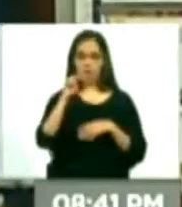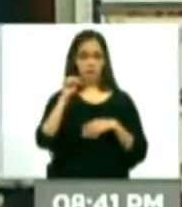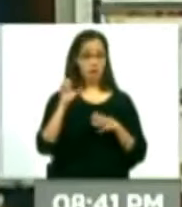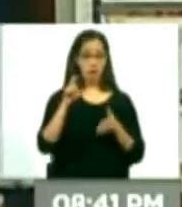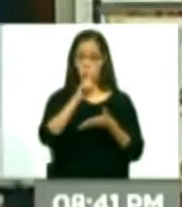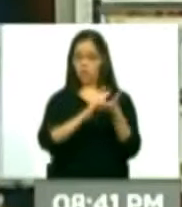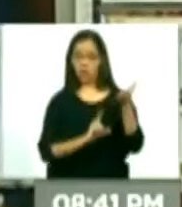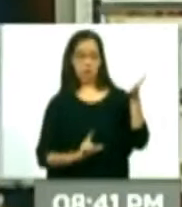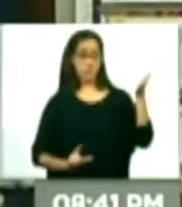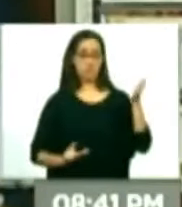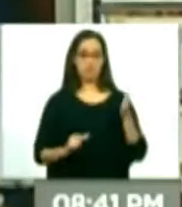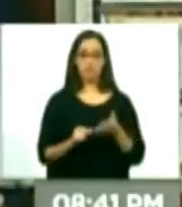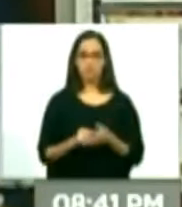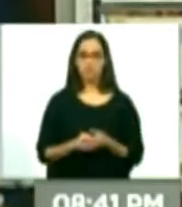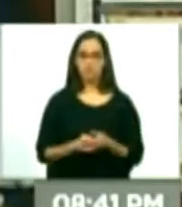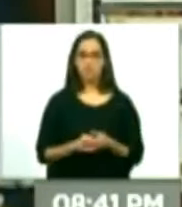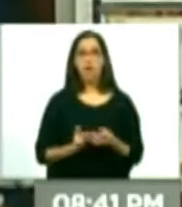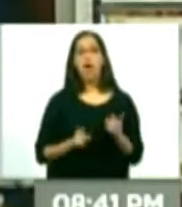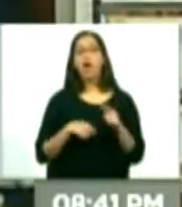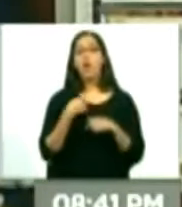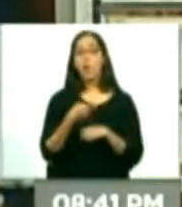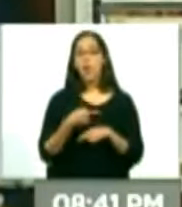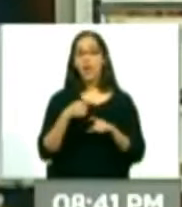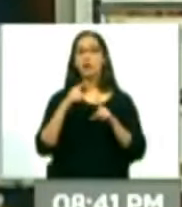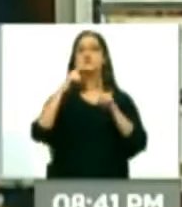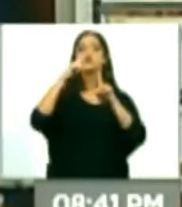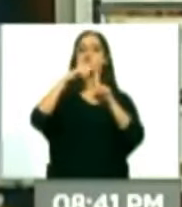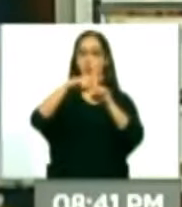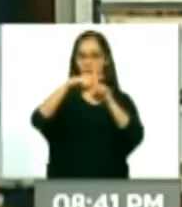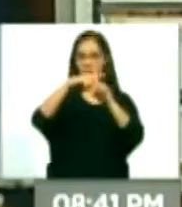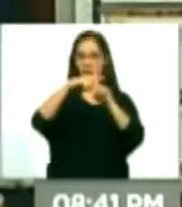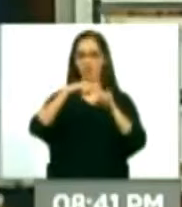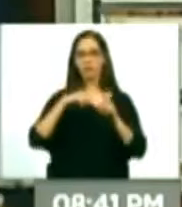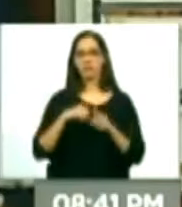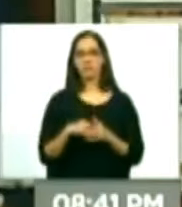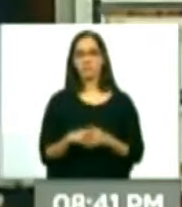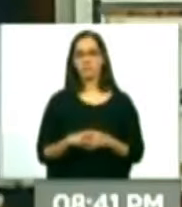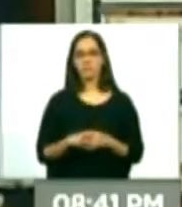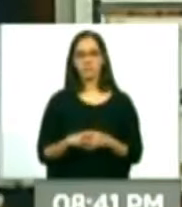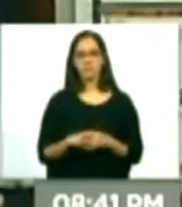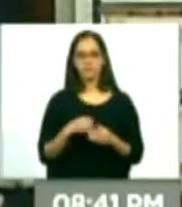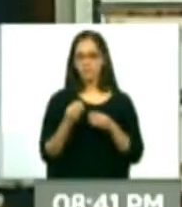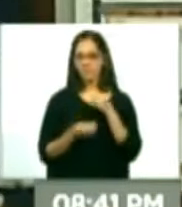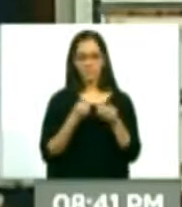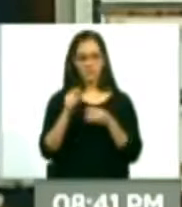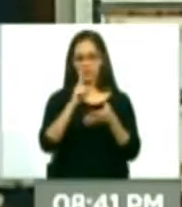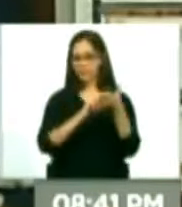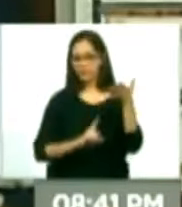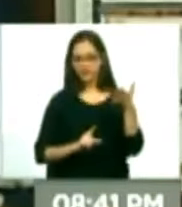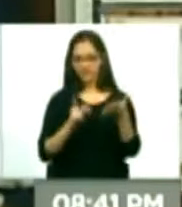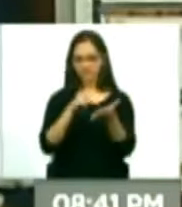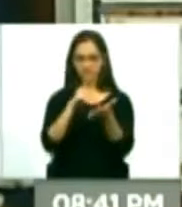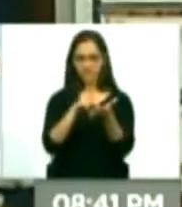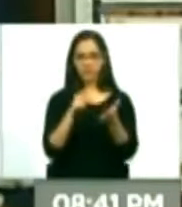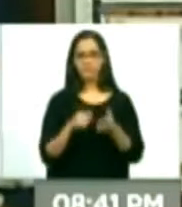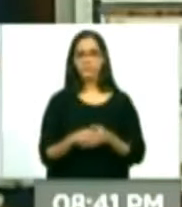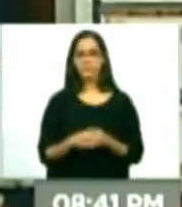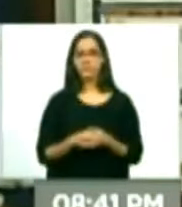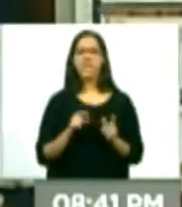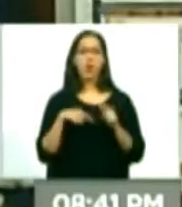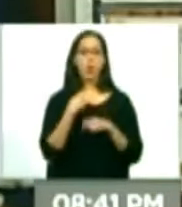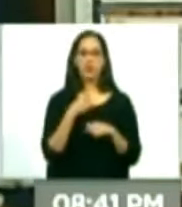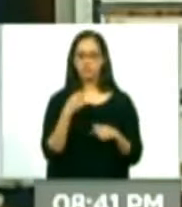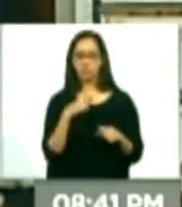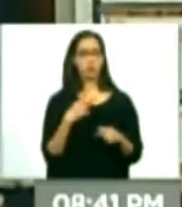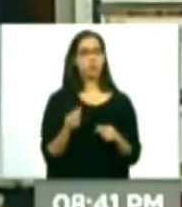lista. Luego súmate, hizo la lista de los que estaban ahí. Y después llegaron y